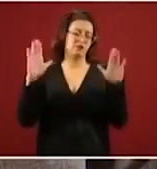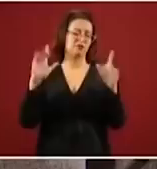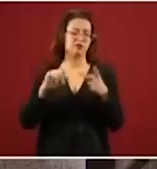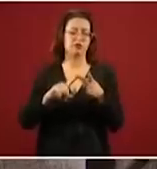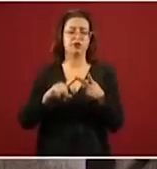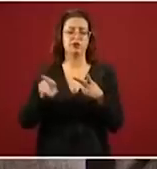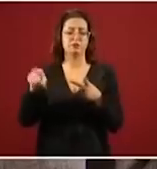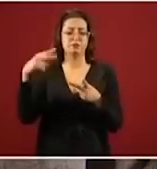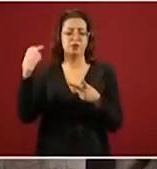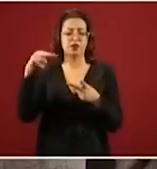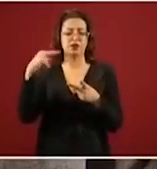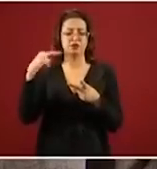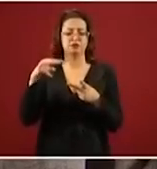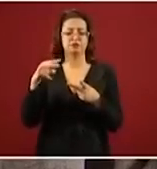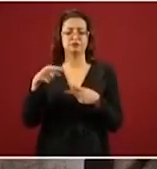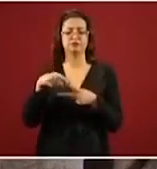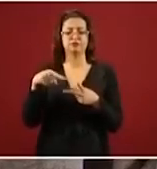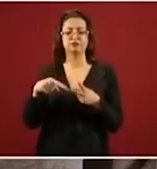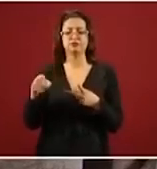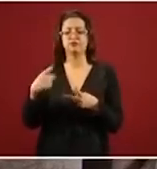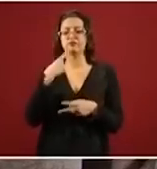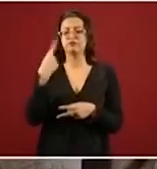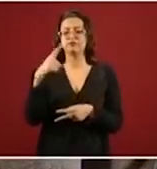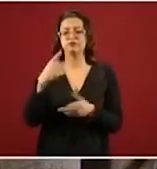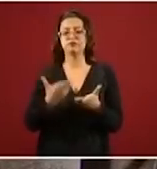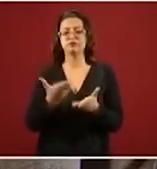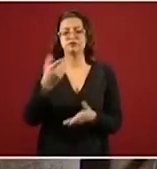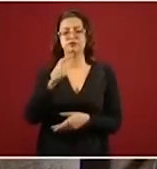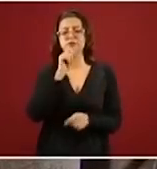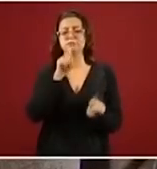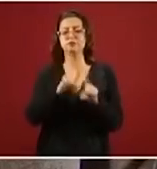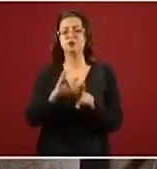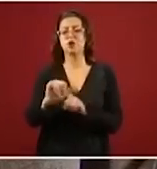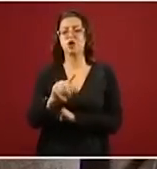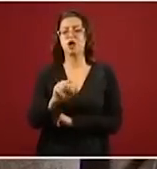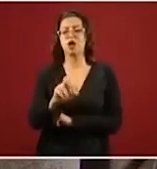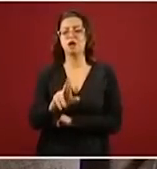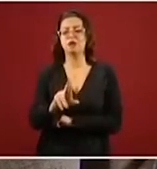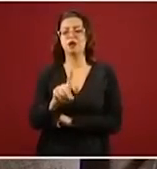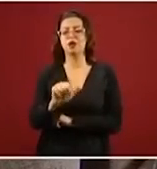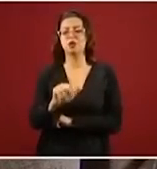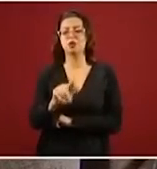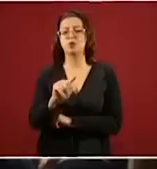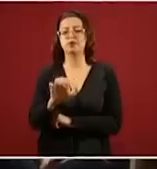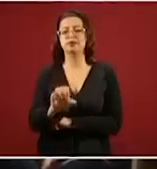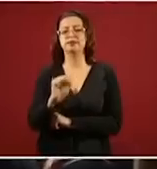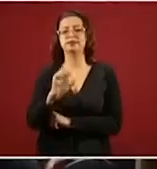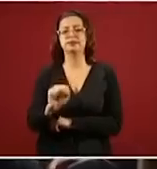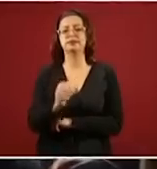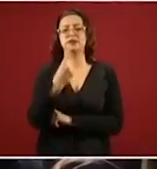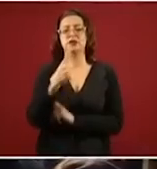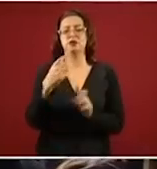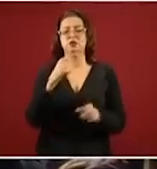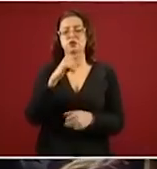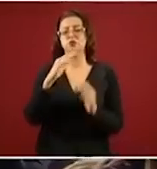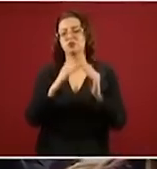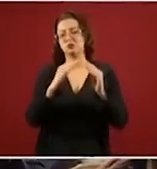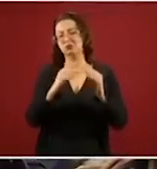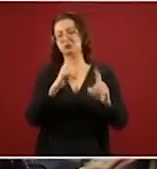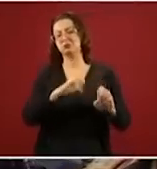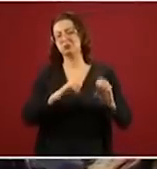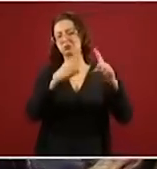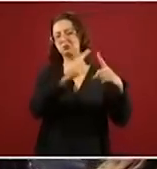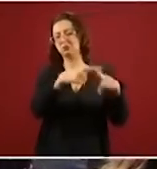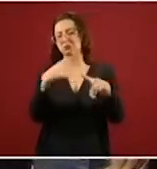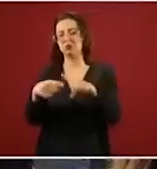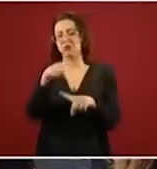legal para que recuperar las propiedades de javier duarte que son 61 en nueva york si bien está